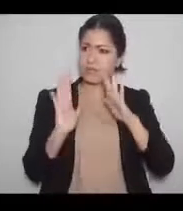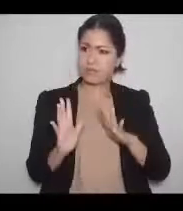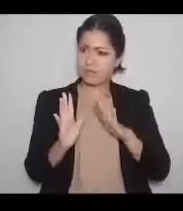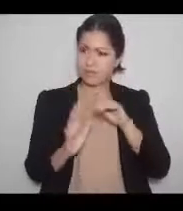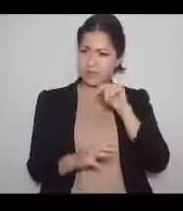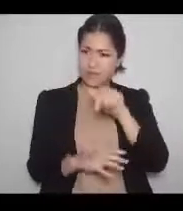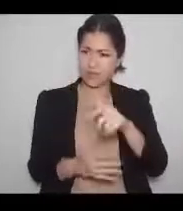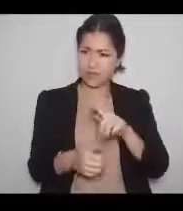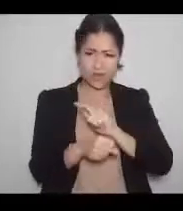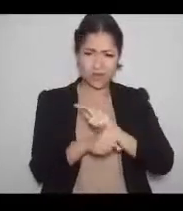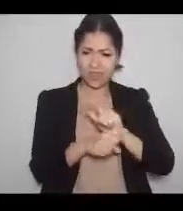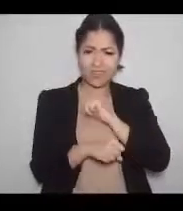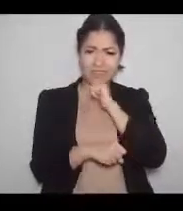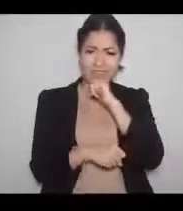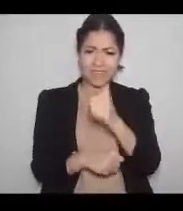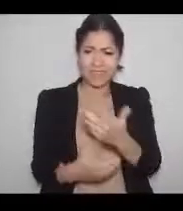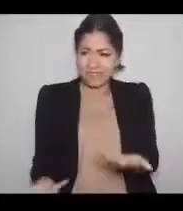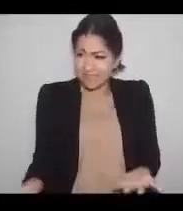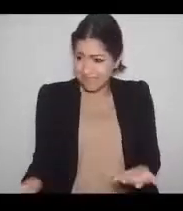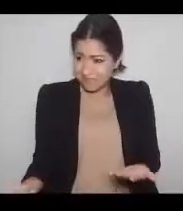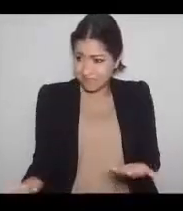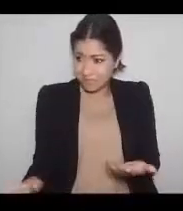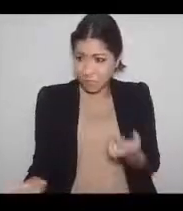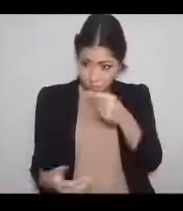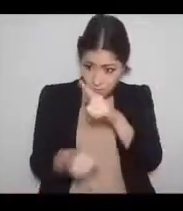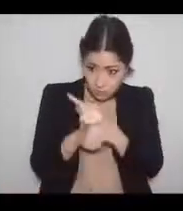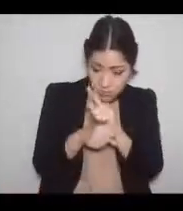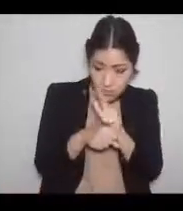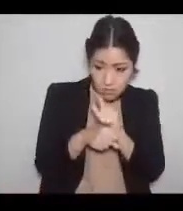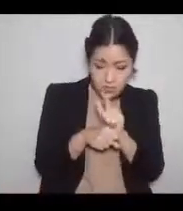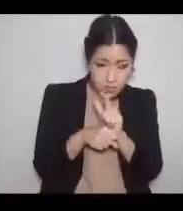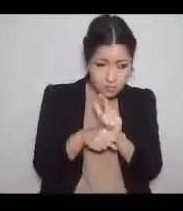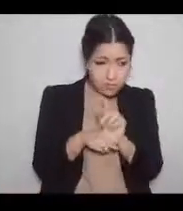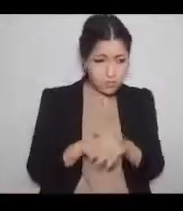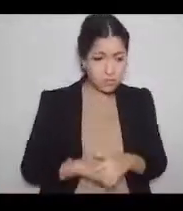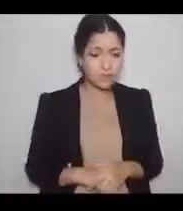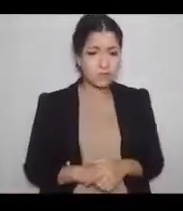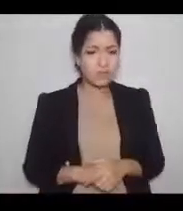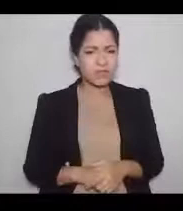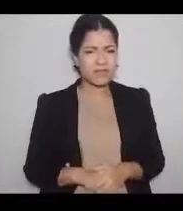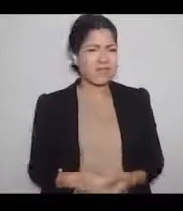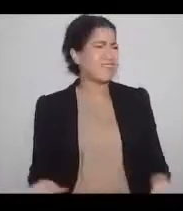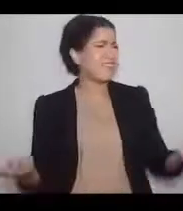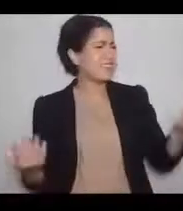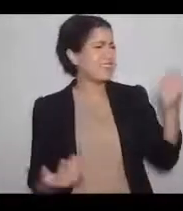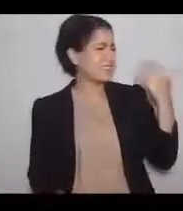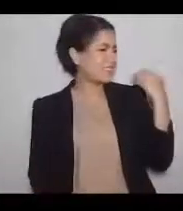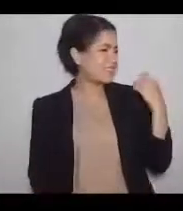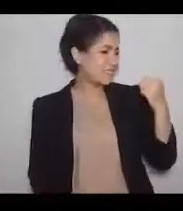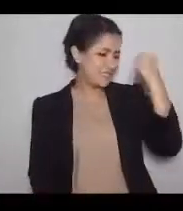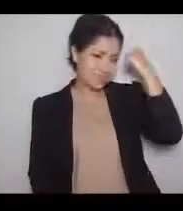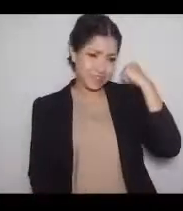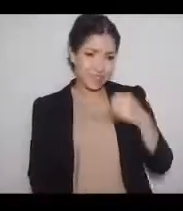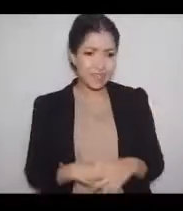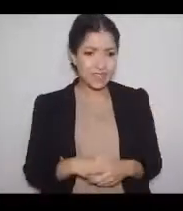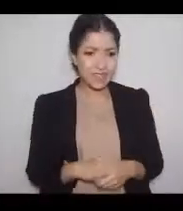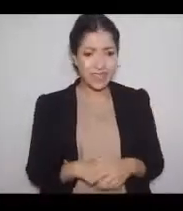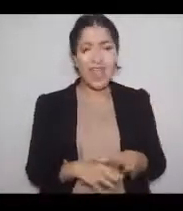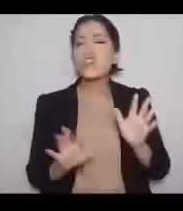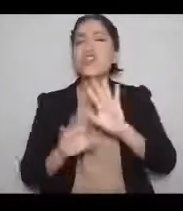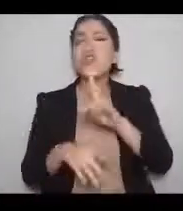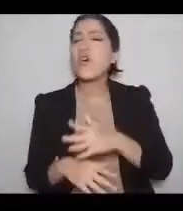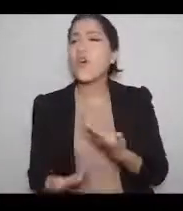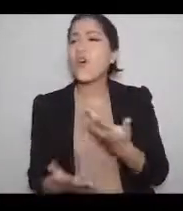¡Chinga tu madre! Que se nos la pierde, ¿eh? No estamos compitiendo. Pero sí estamos compitiendo. ¿Quieres mis tablas de medición, Kepler? ¿Por qué estás aquí?